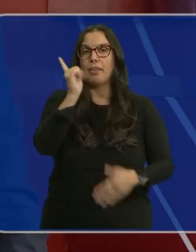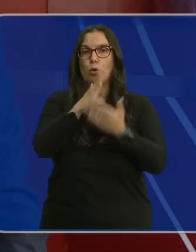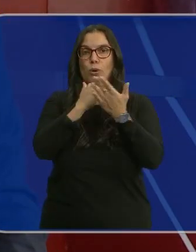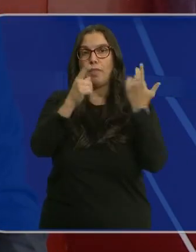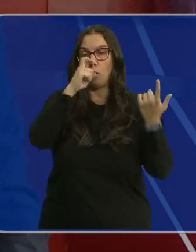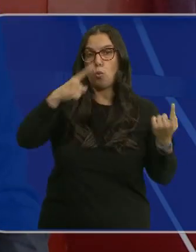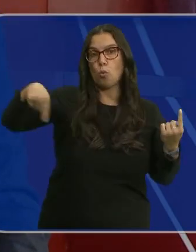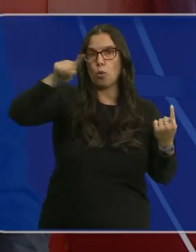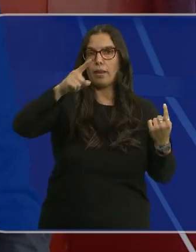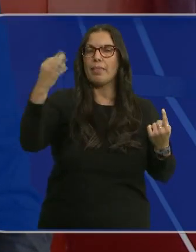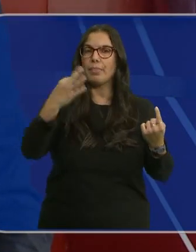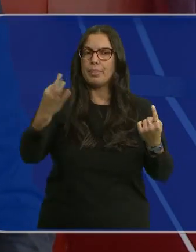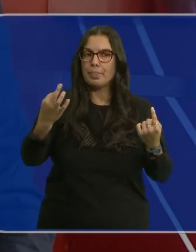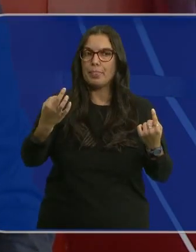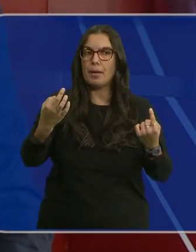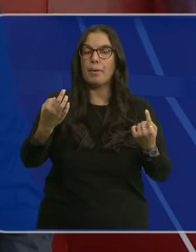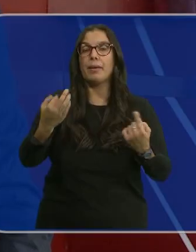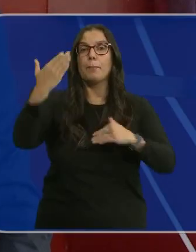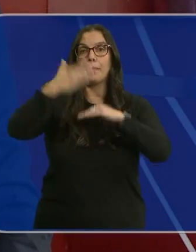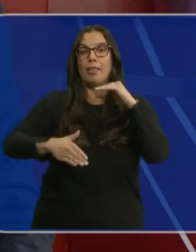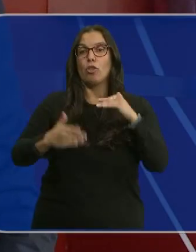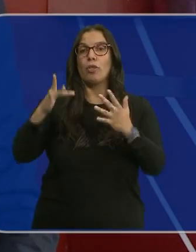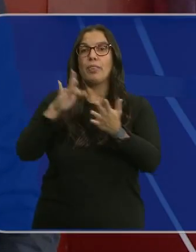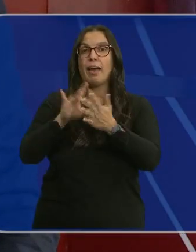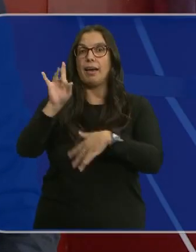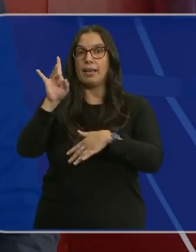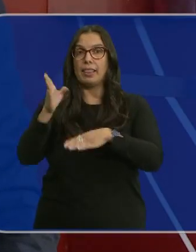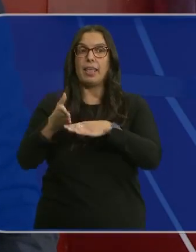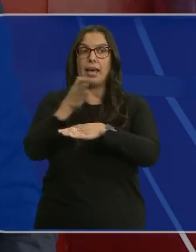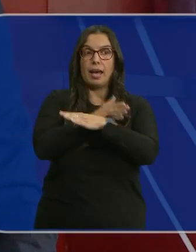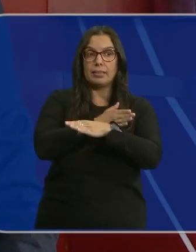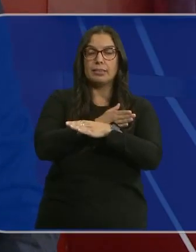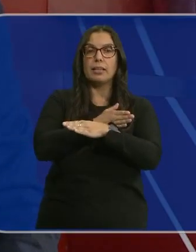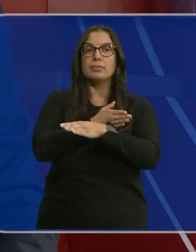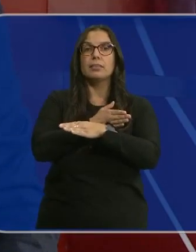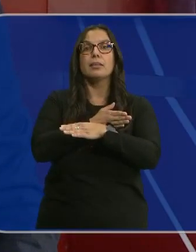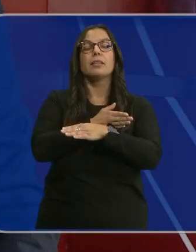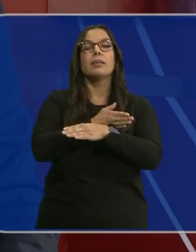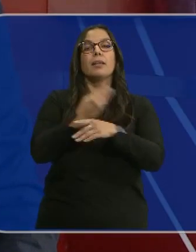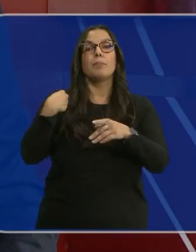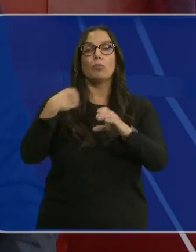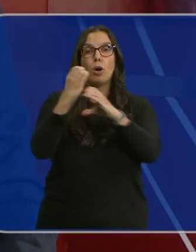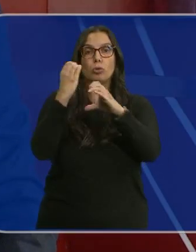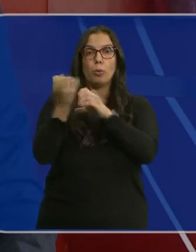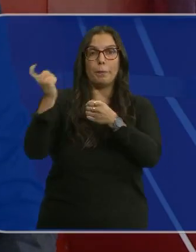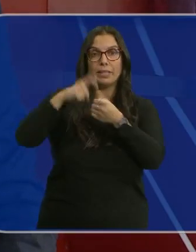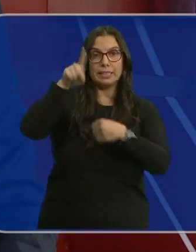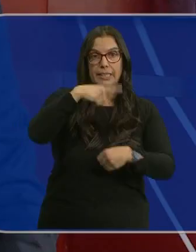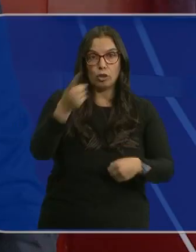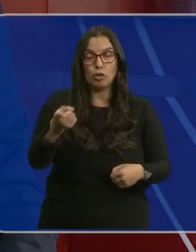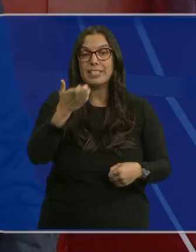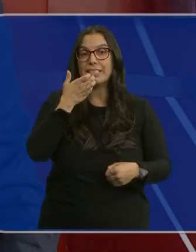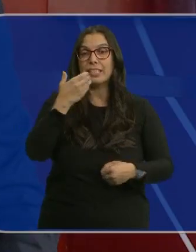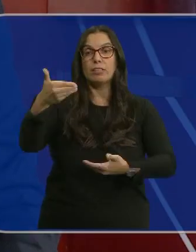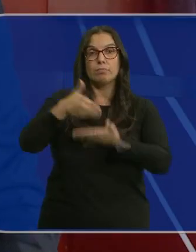comunidades autónomas que tienen que expresar antes del día 15 si se adhieren o no al nuevo mapa concesional de transporte en autobús. Garantiza que si no